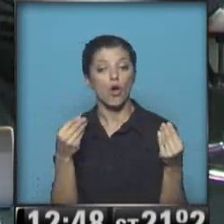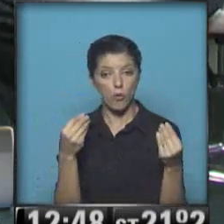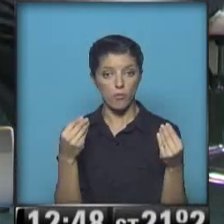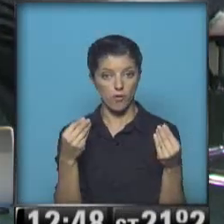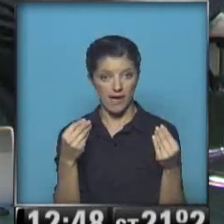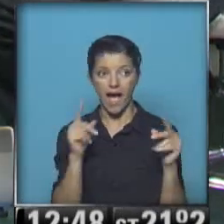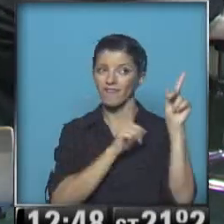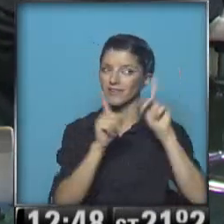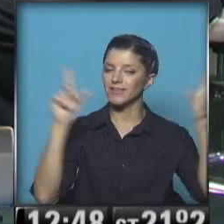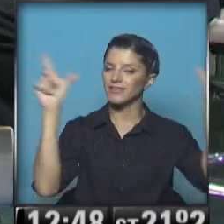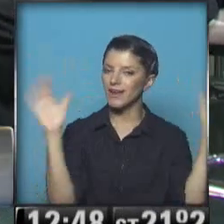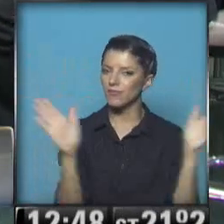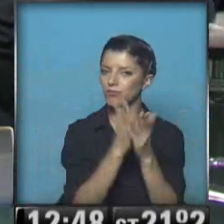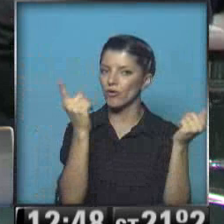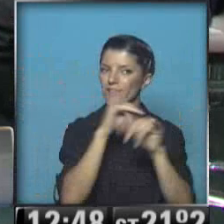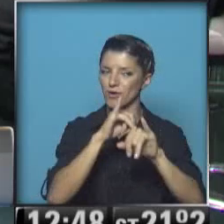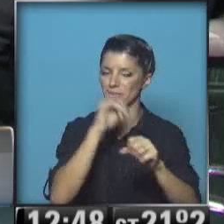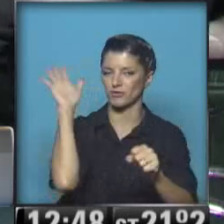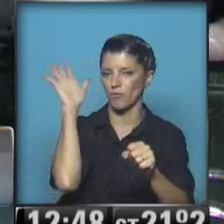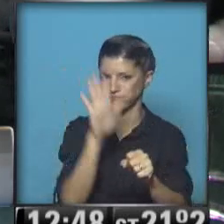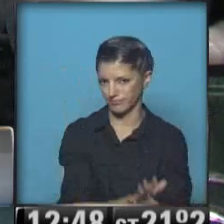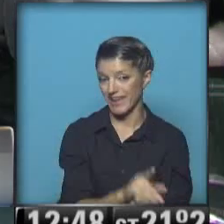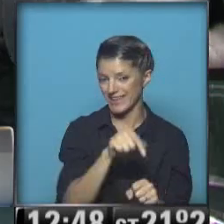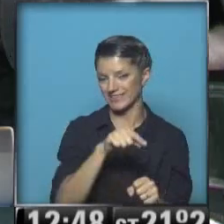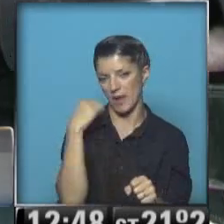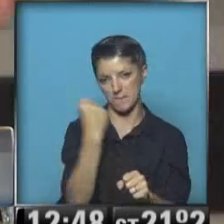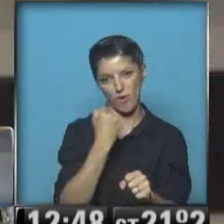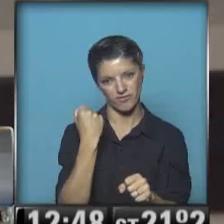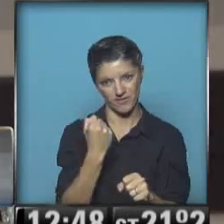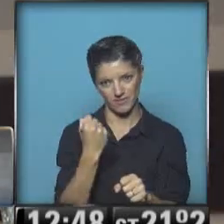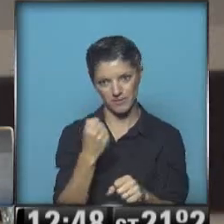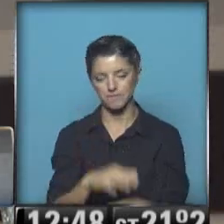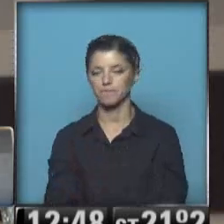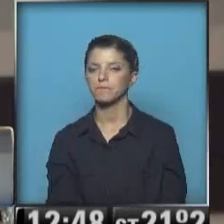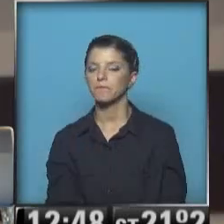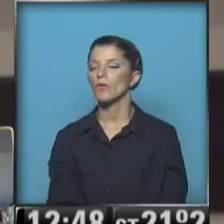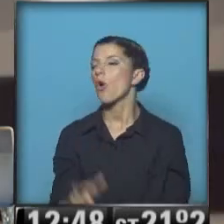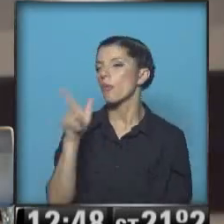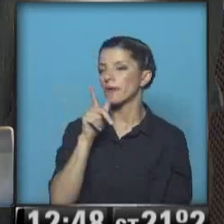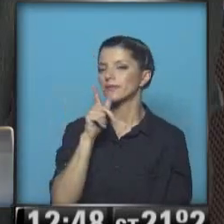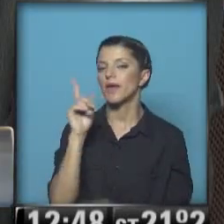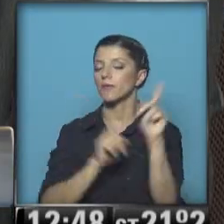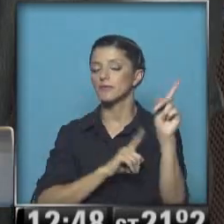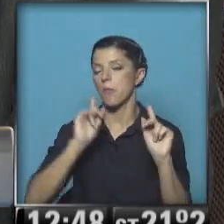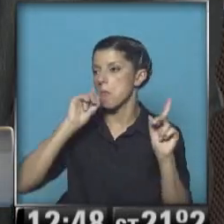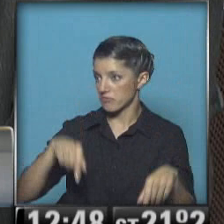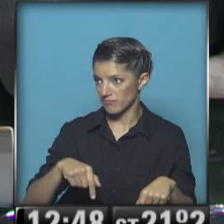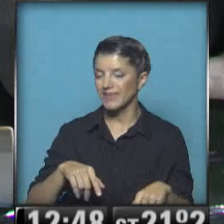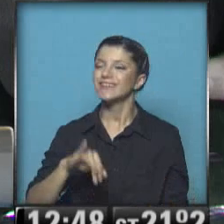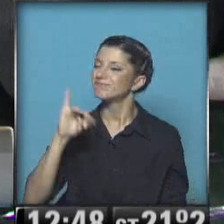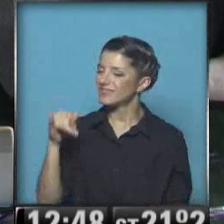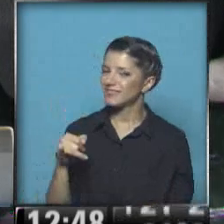medios no ocultan una parte importante de la verdad yo no sé si a ver depende parecera que más desconocen que yo creo que también